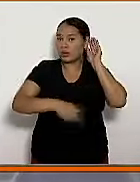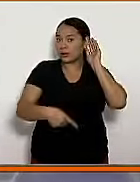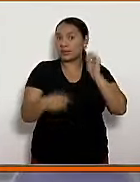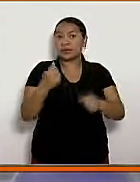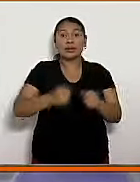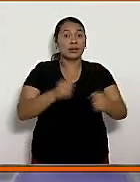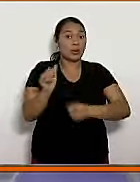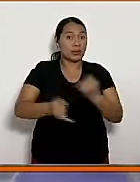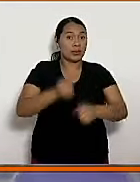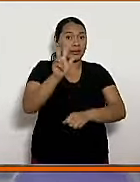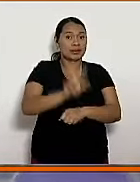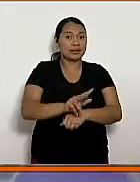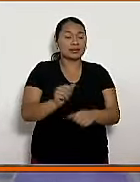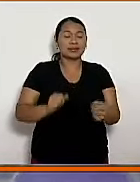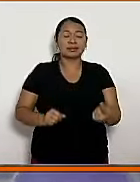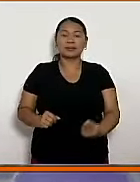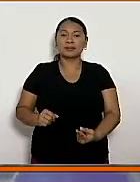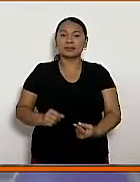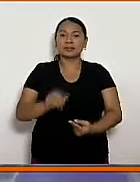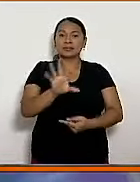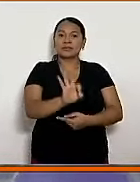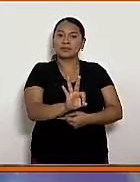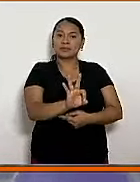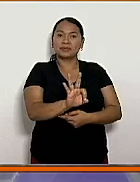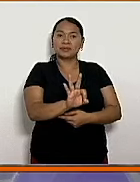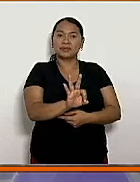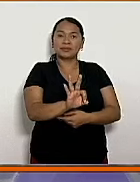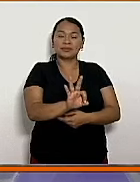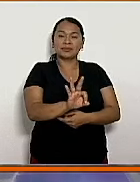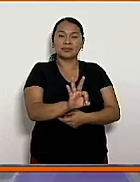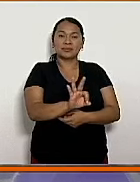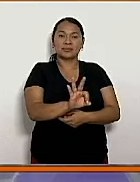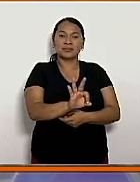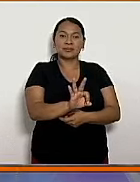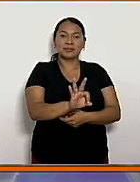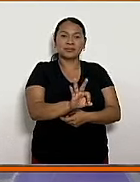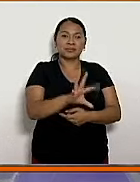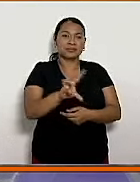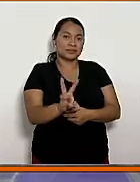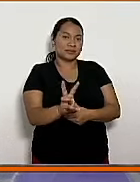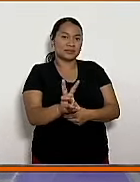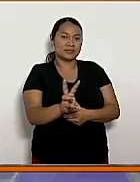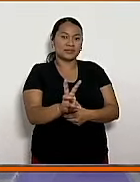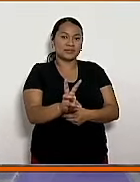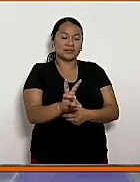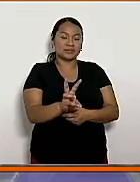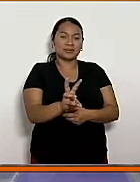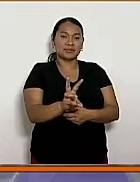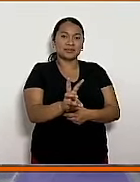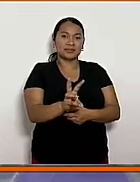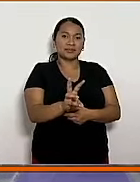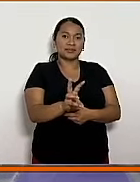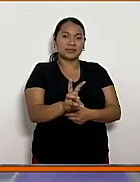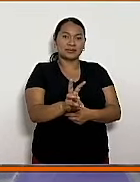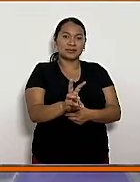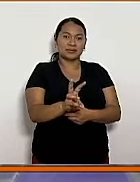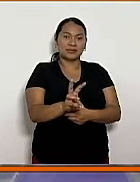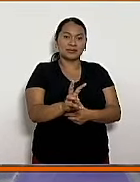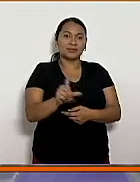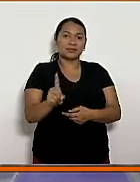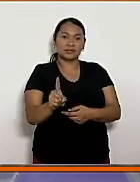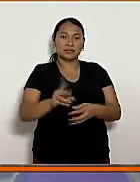dígito ganador es el 9. Segundo dígito, este es el 6. Tercer dígito seleccionado es el